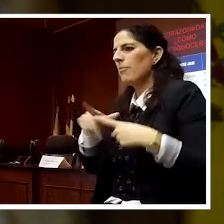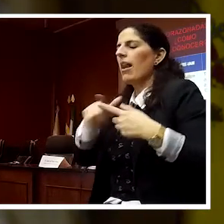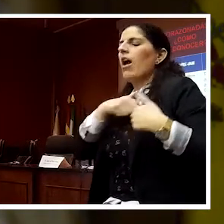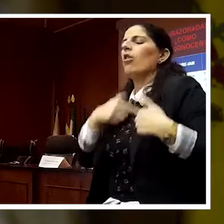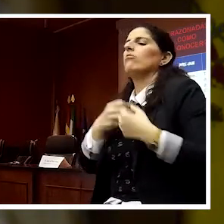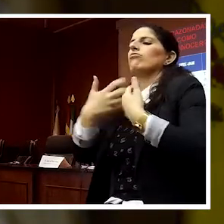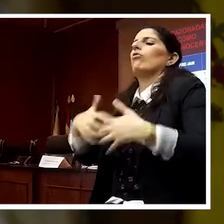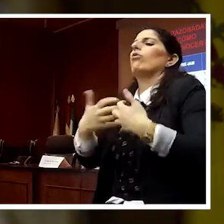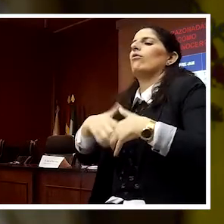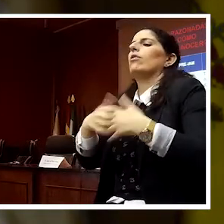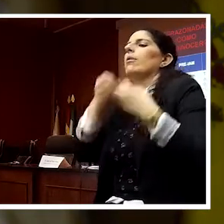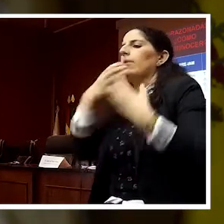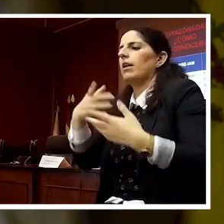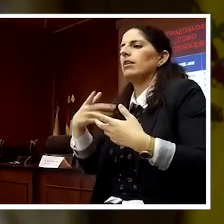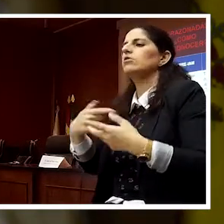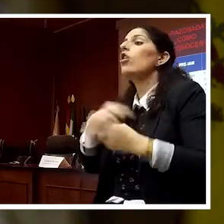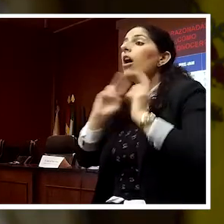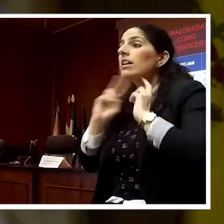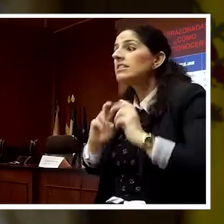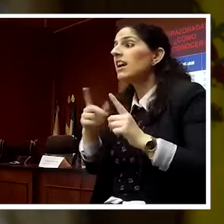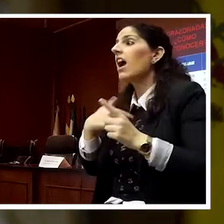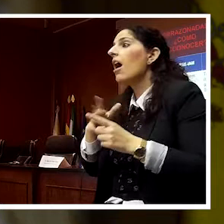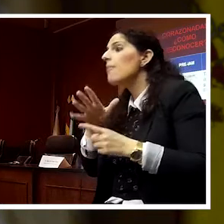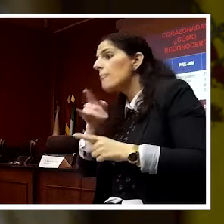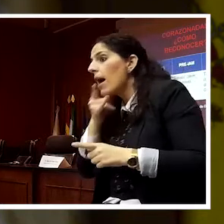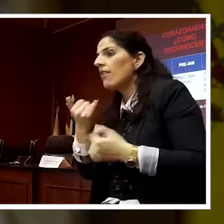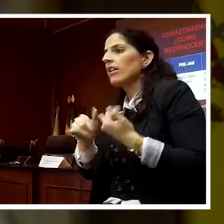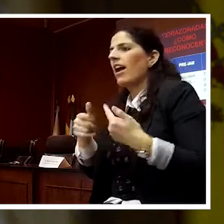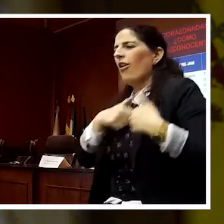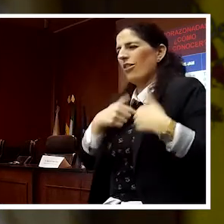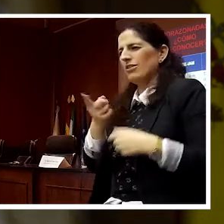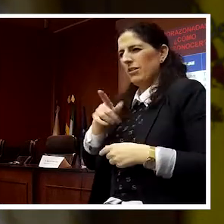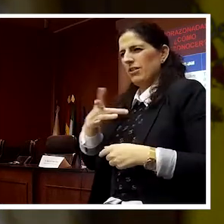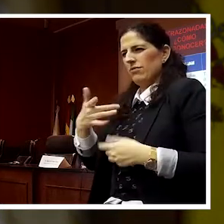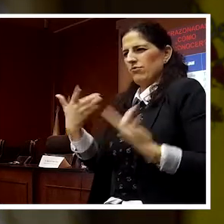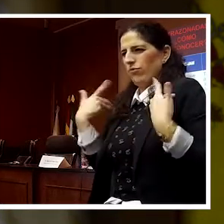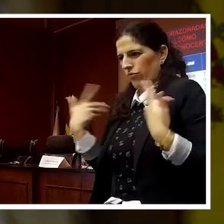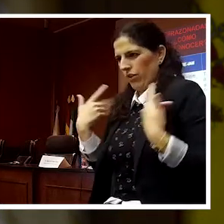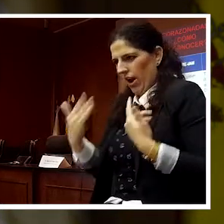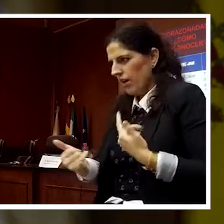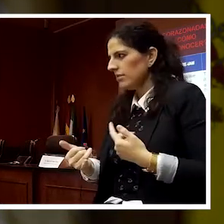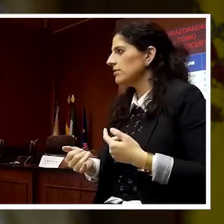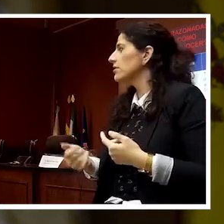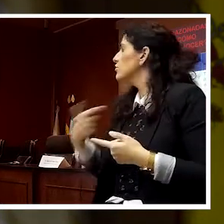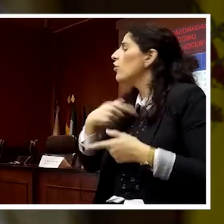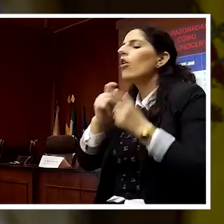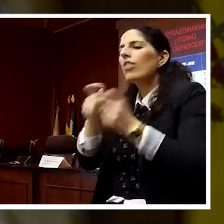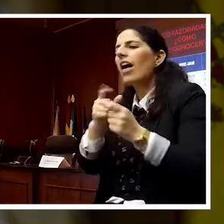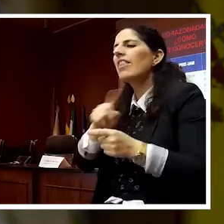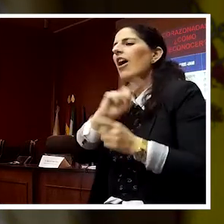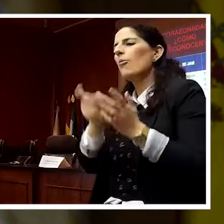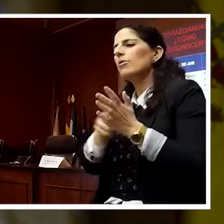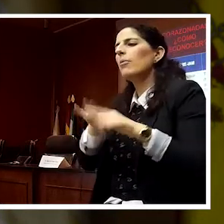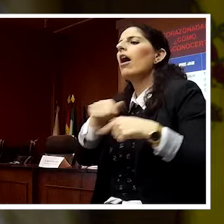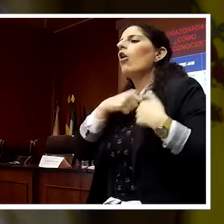nos estresamos, de manera que no solamente es la limitación de la oferta de oxígeno, sino también